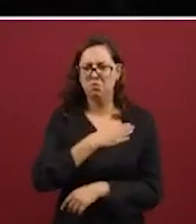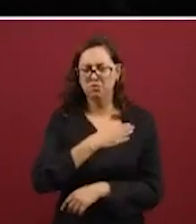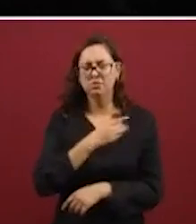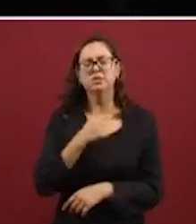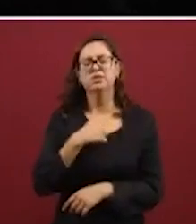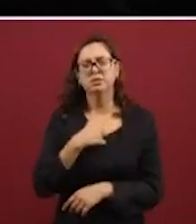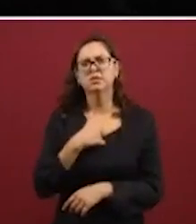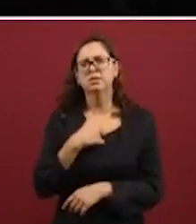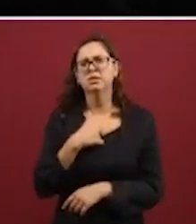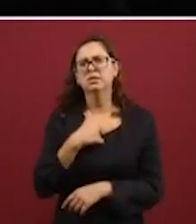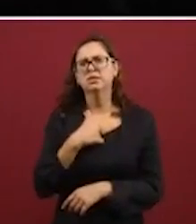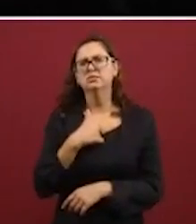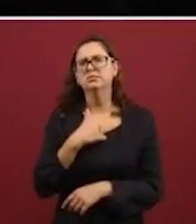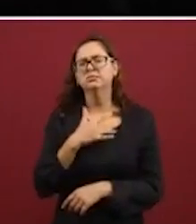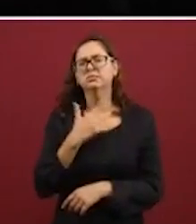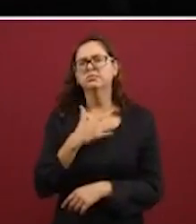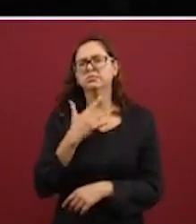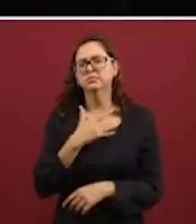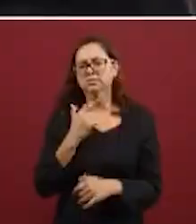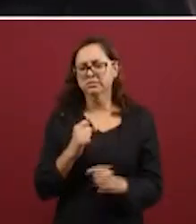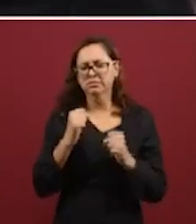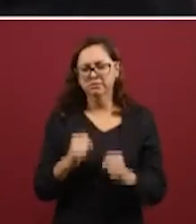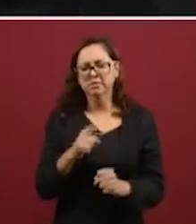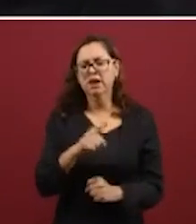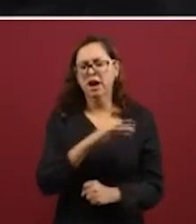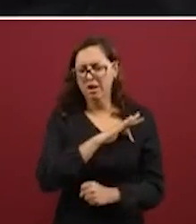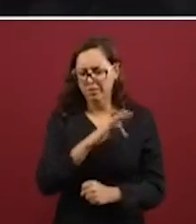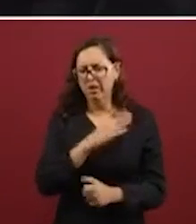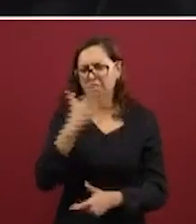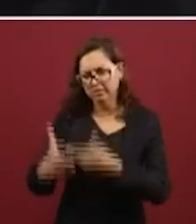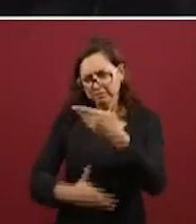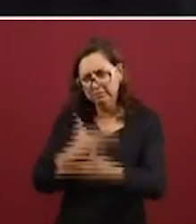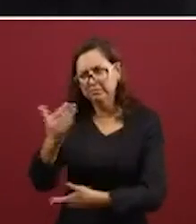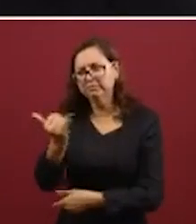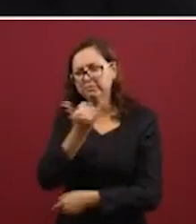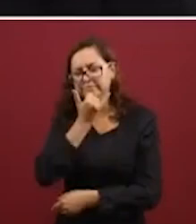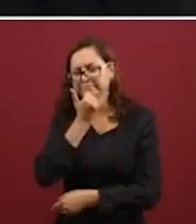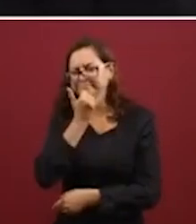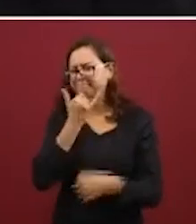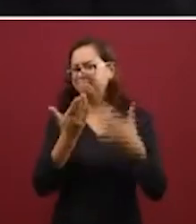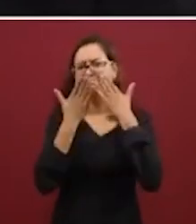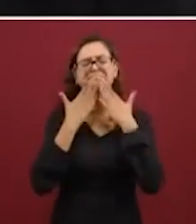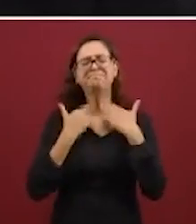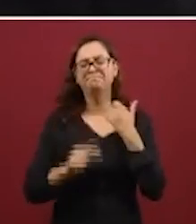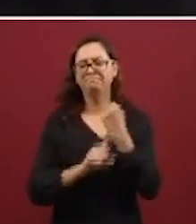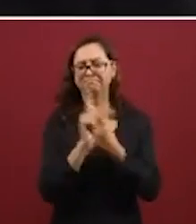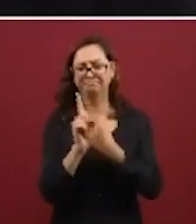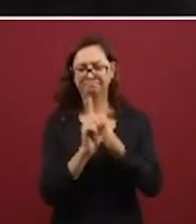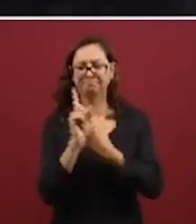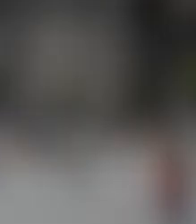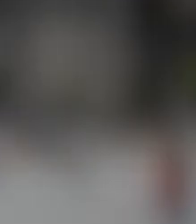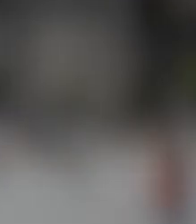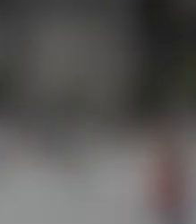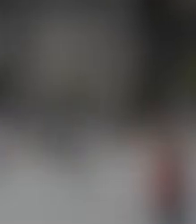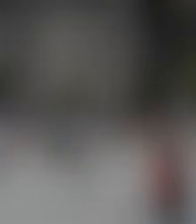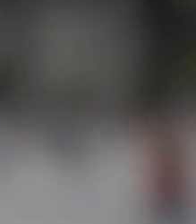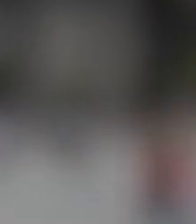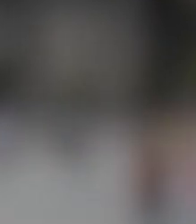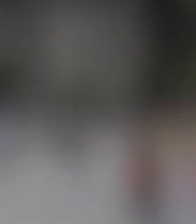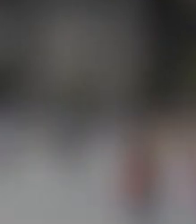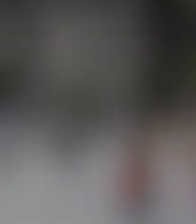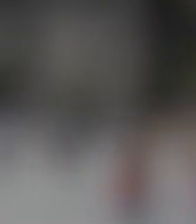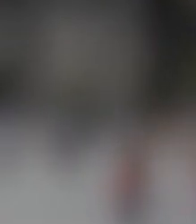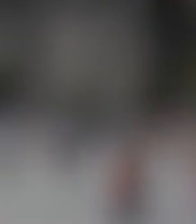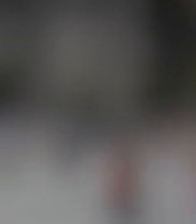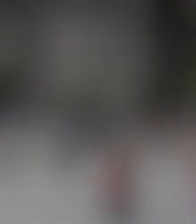que hasta podría ofrecer disculpas sí sin ningún problema sin ningún problema por otra